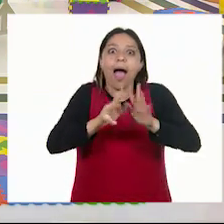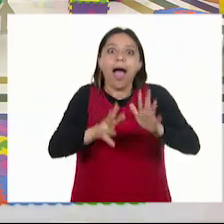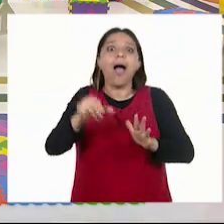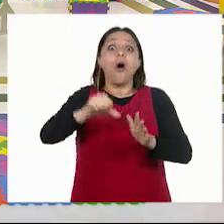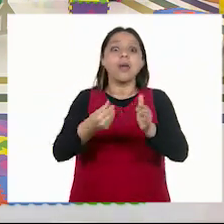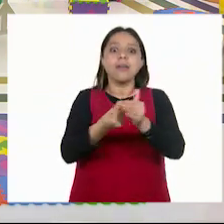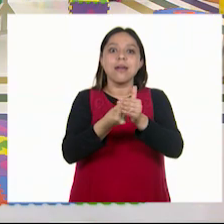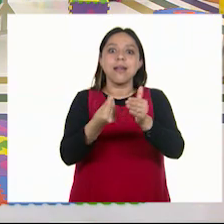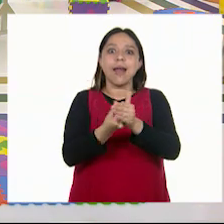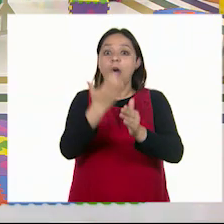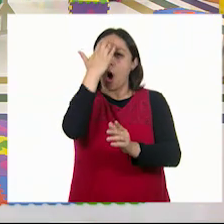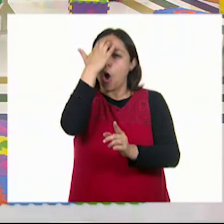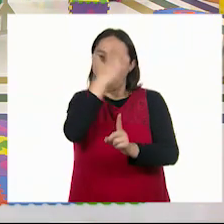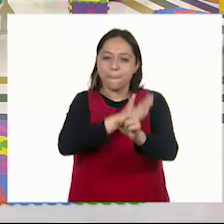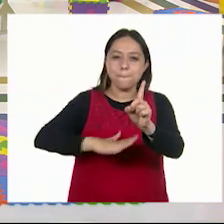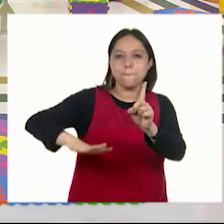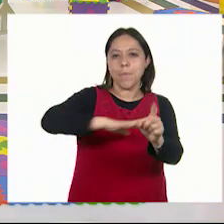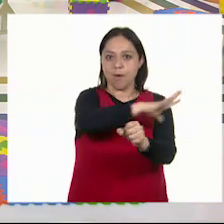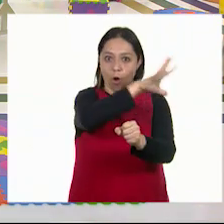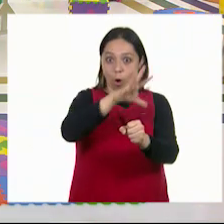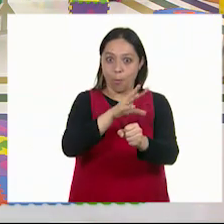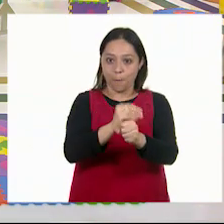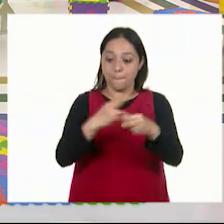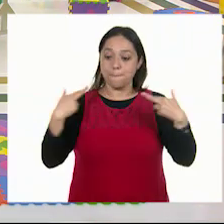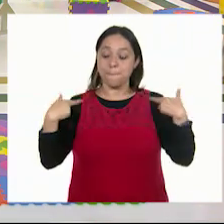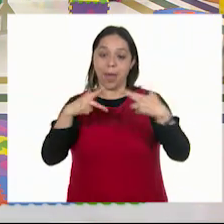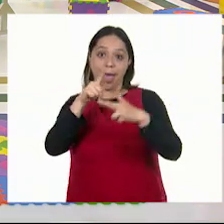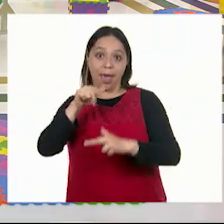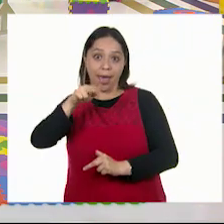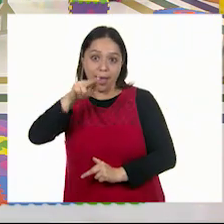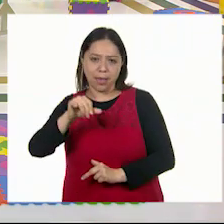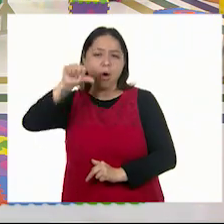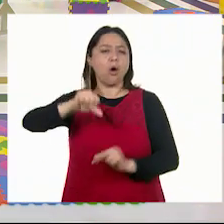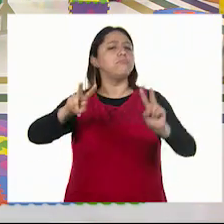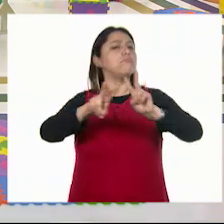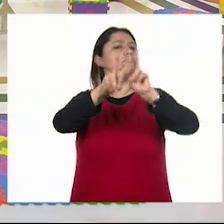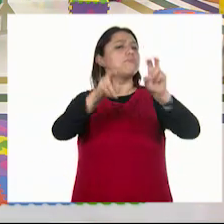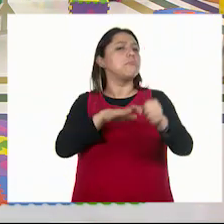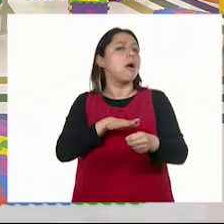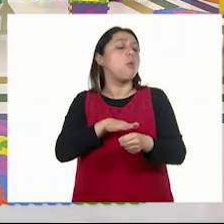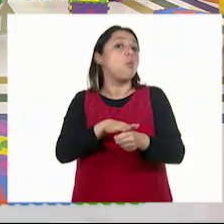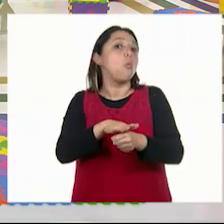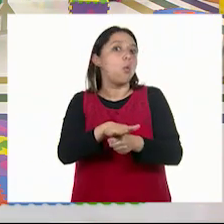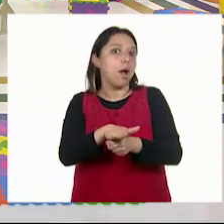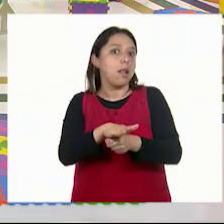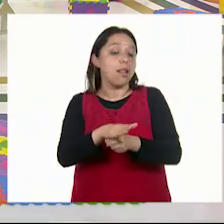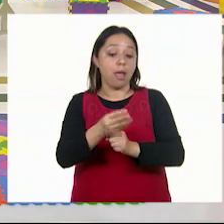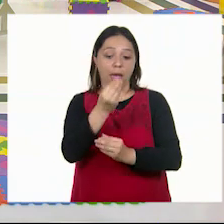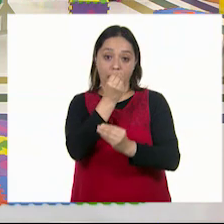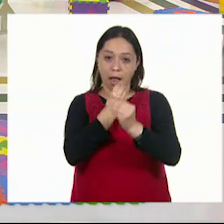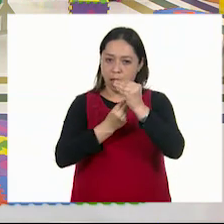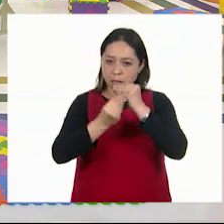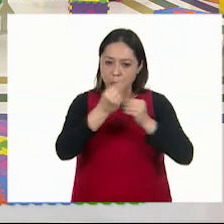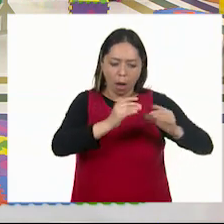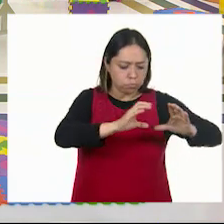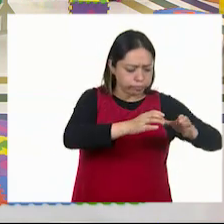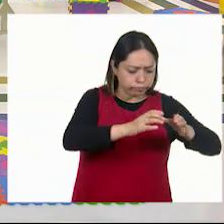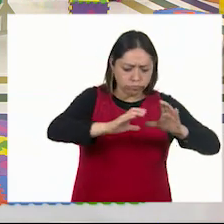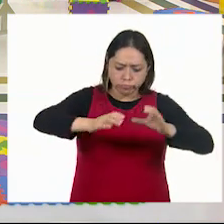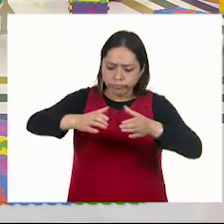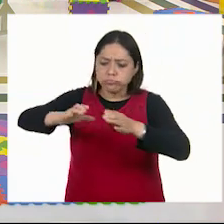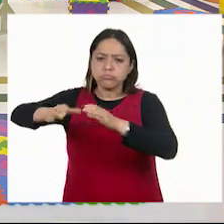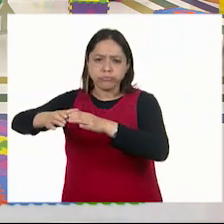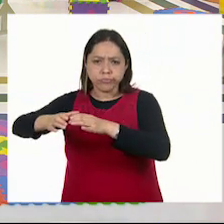clase de conocimiento del medio con la maestra Leni. El tema de hoy es los tres grupos de alimentos.